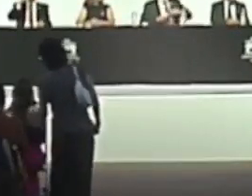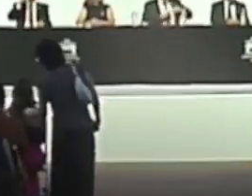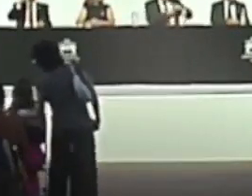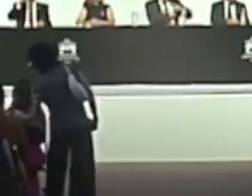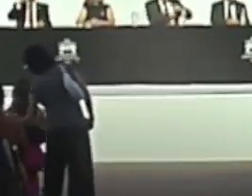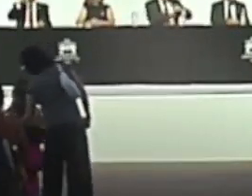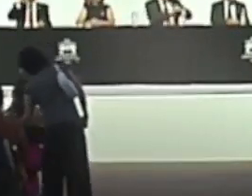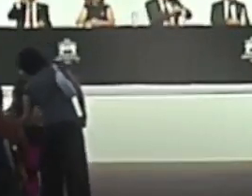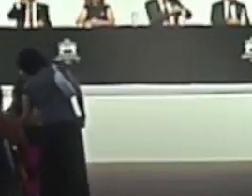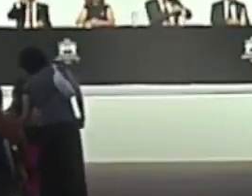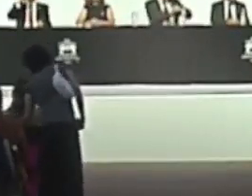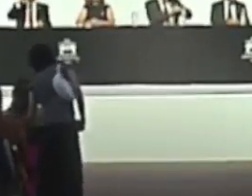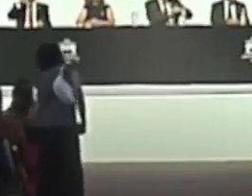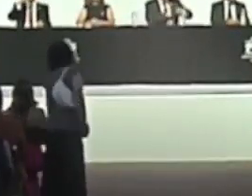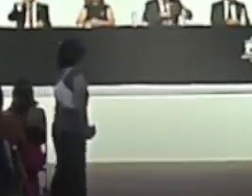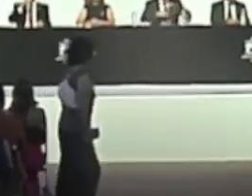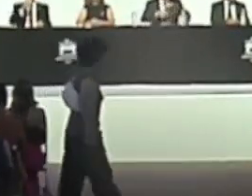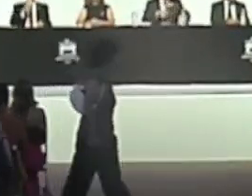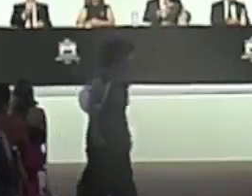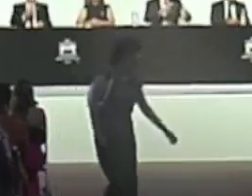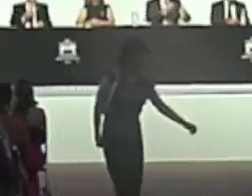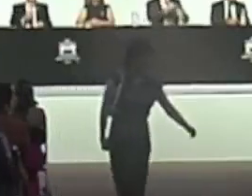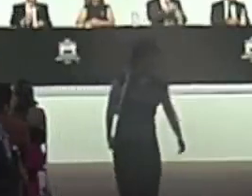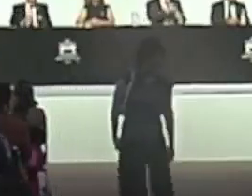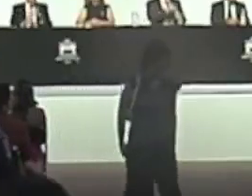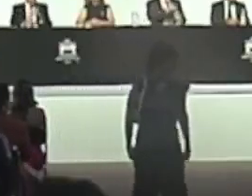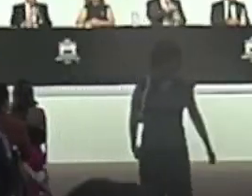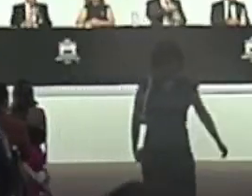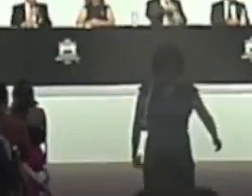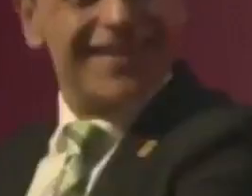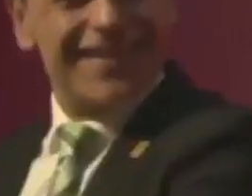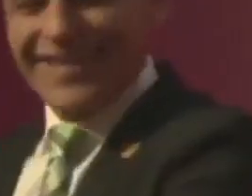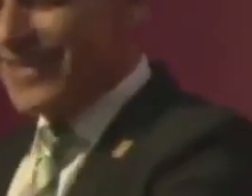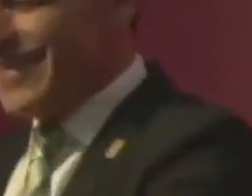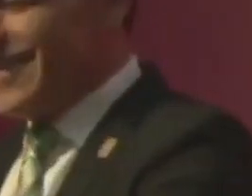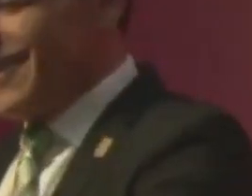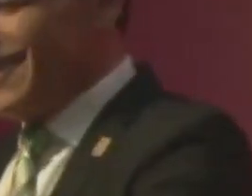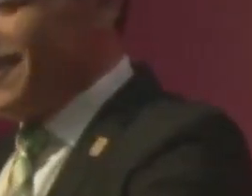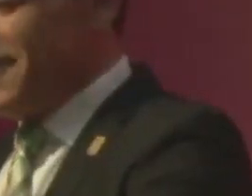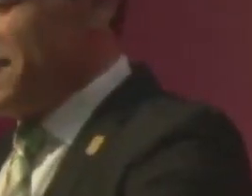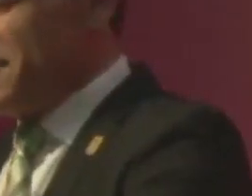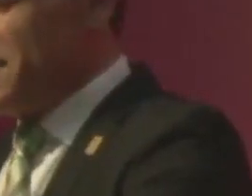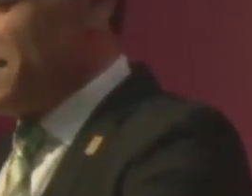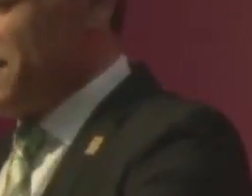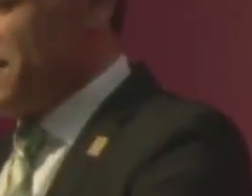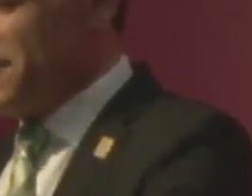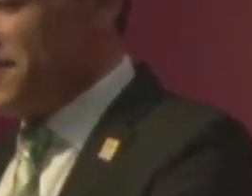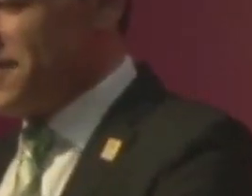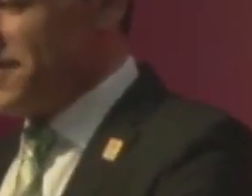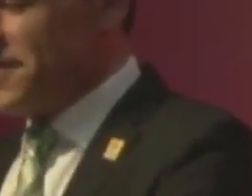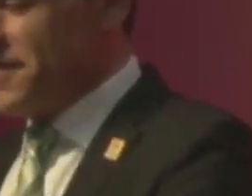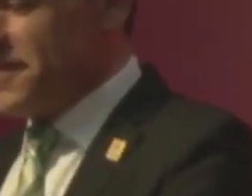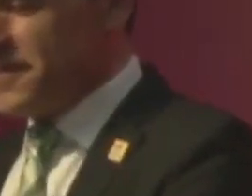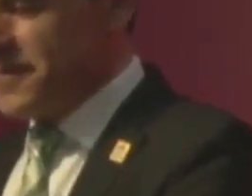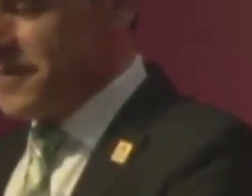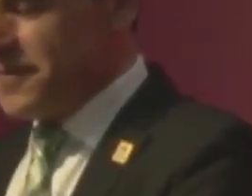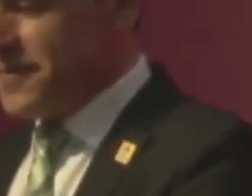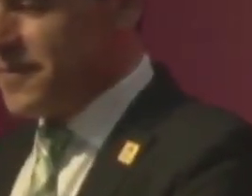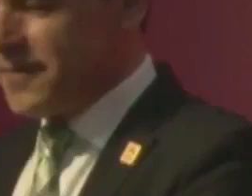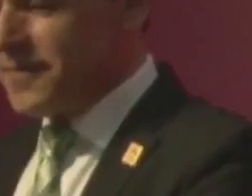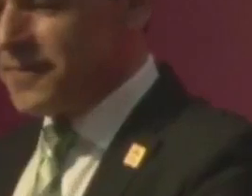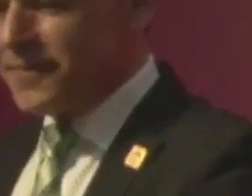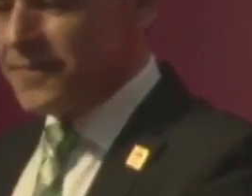y Arquitectura. Departamento de Ciencias e Ingenierías. Departamento